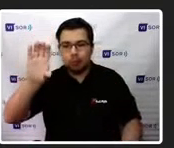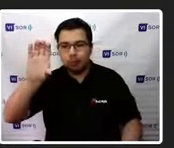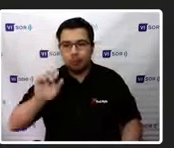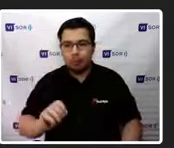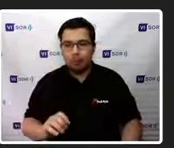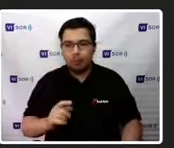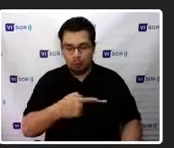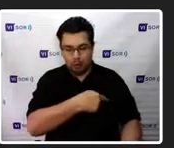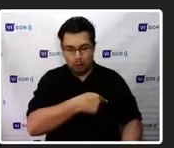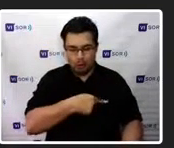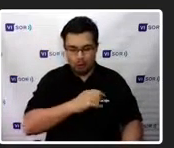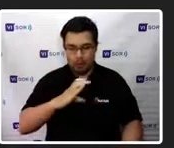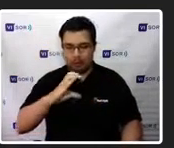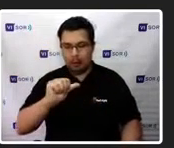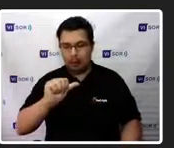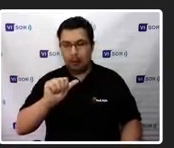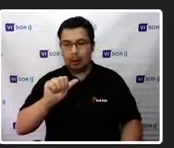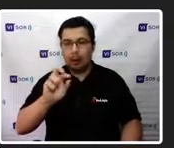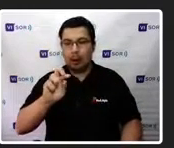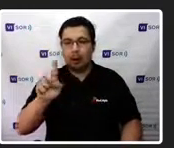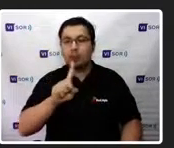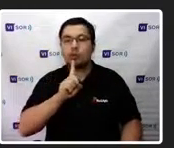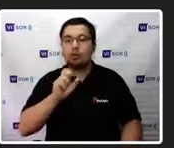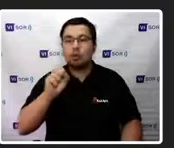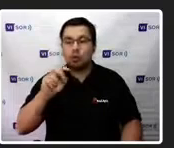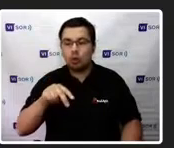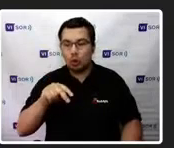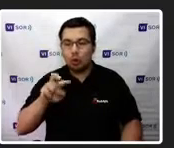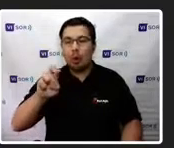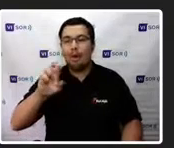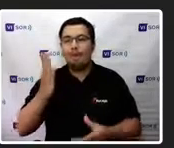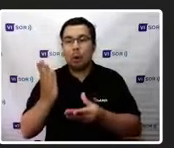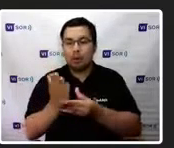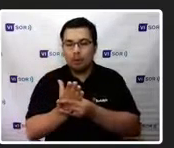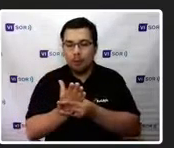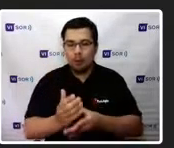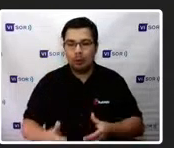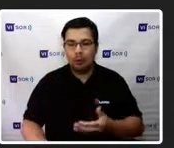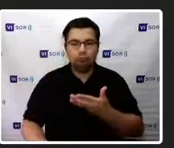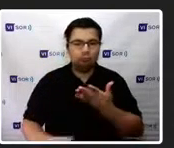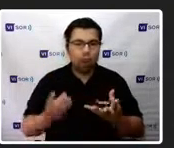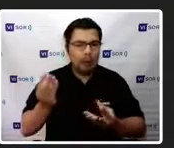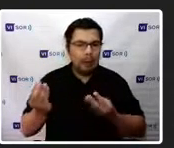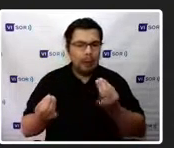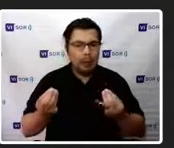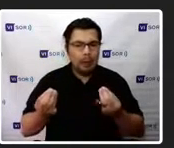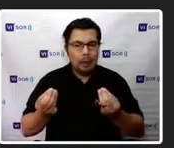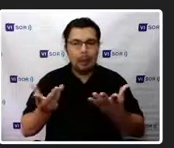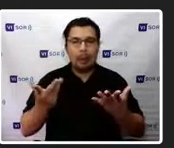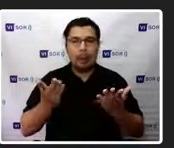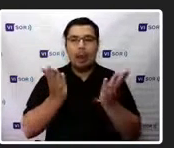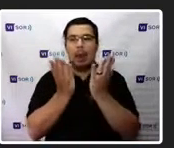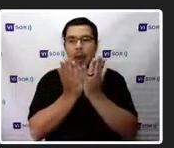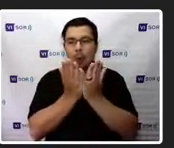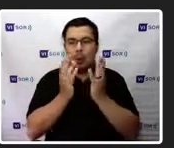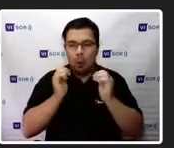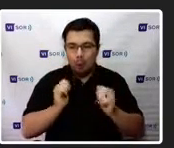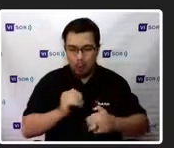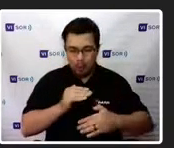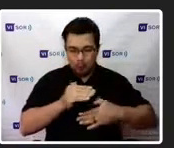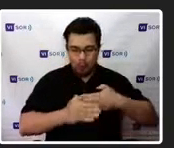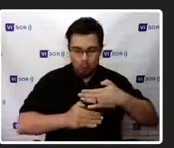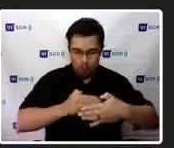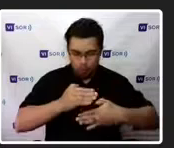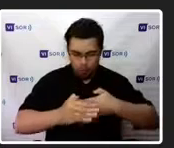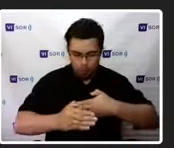o que se llama portafolio. Y lo que buscamos con esta asignatura es que el alumno pueda hacer un proceso reflexivo, ¿no es cierto?, de